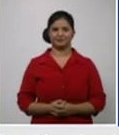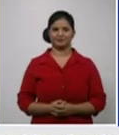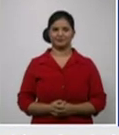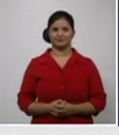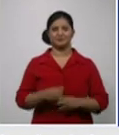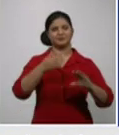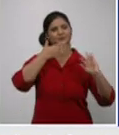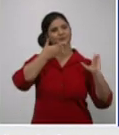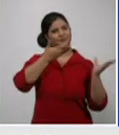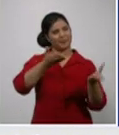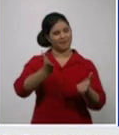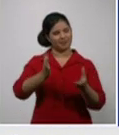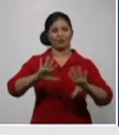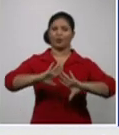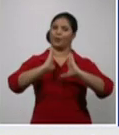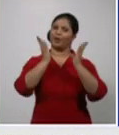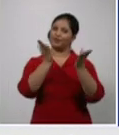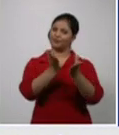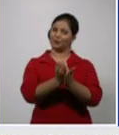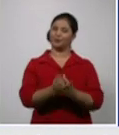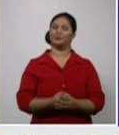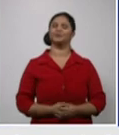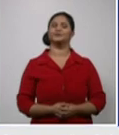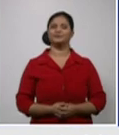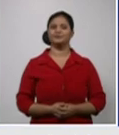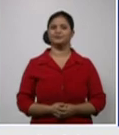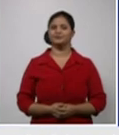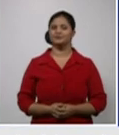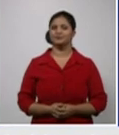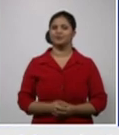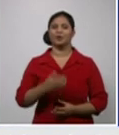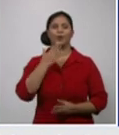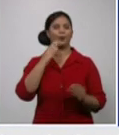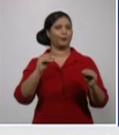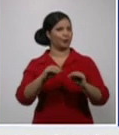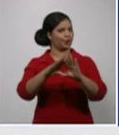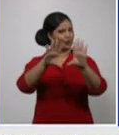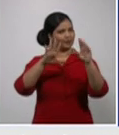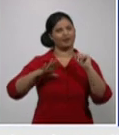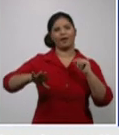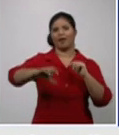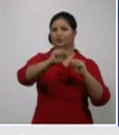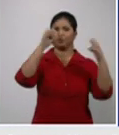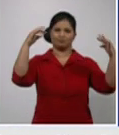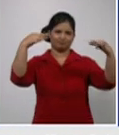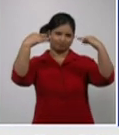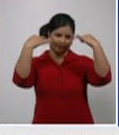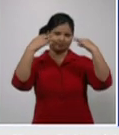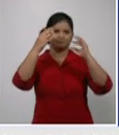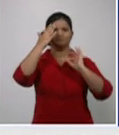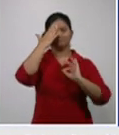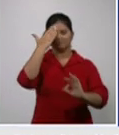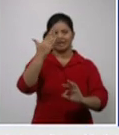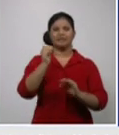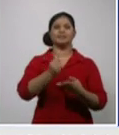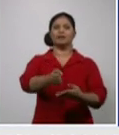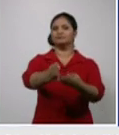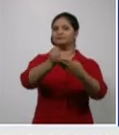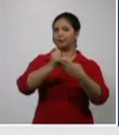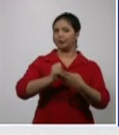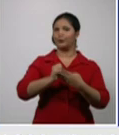días, Gisela, buenos días a todo el equipo que nos acompaña y hace posible esta transmisión, la intérprete de lenguas de